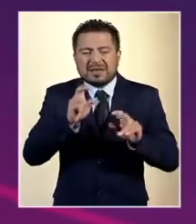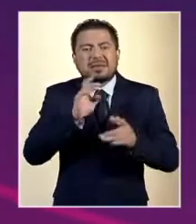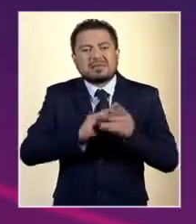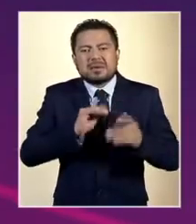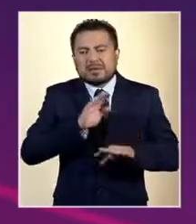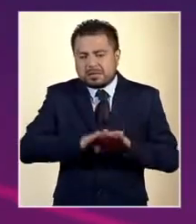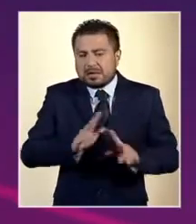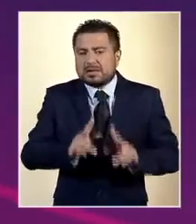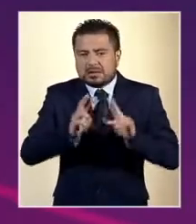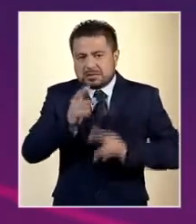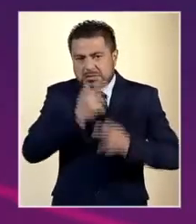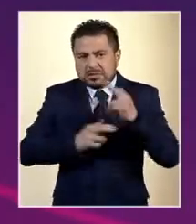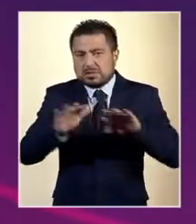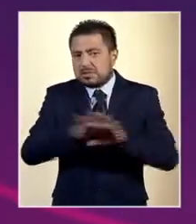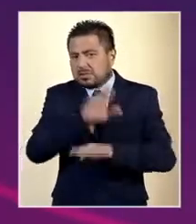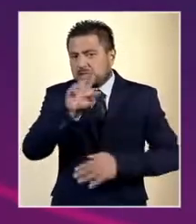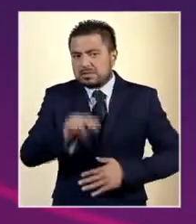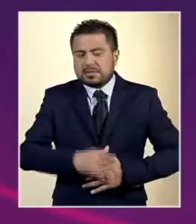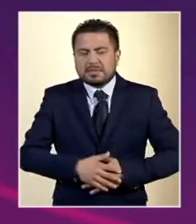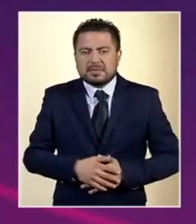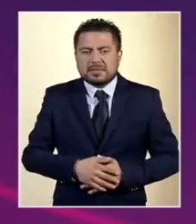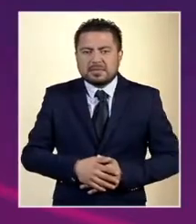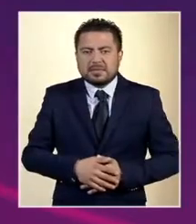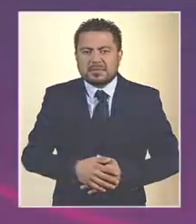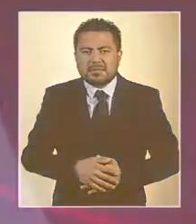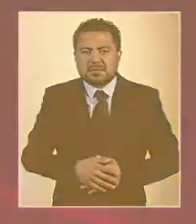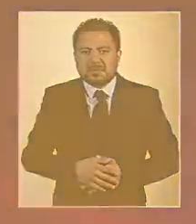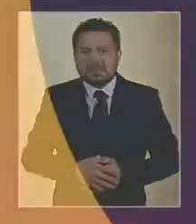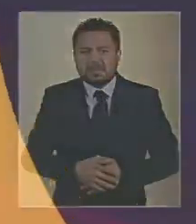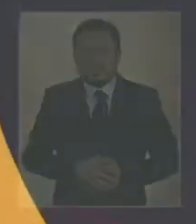platicamos después del corte. No le cambien.